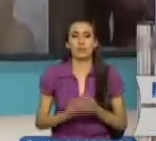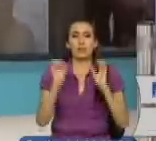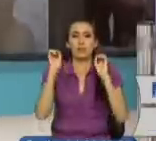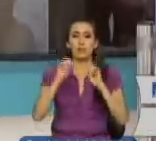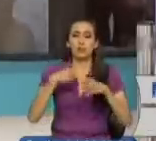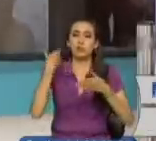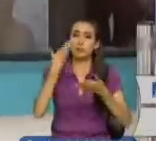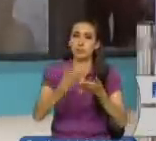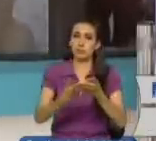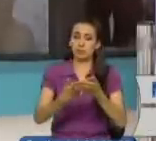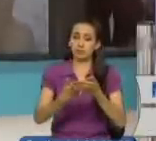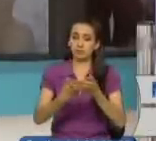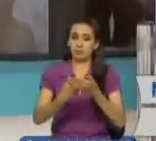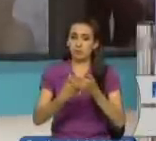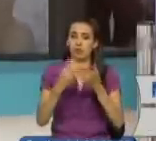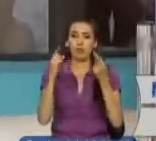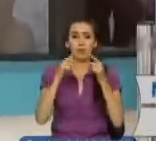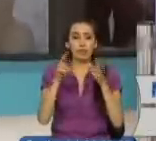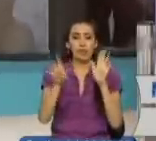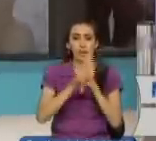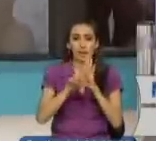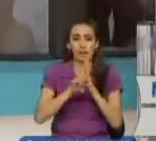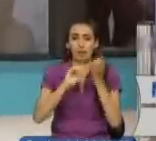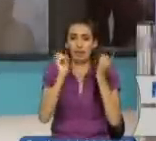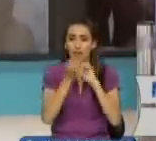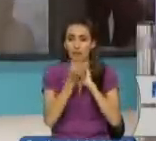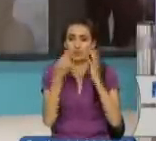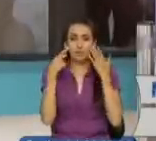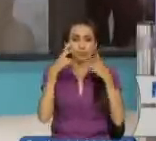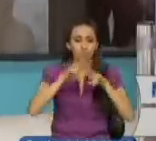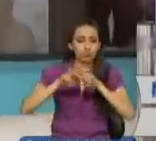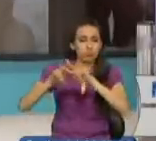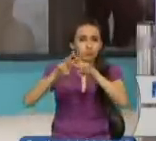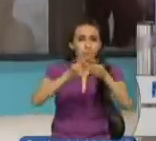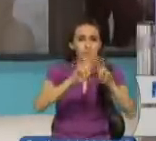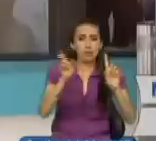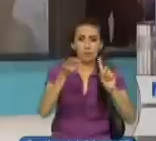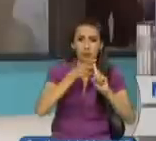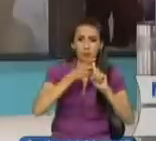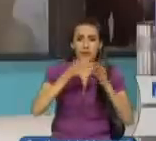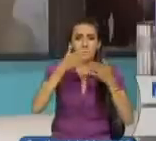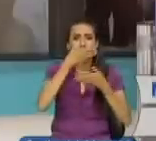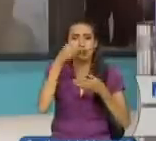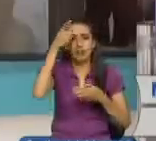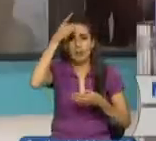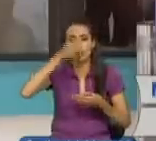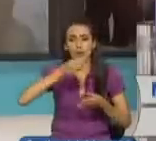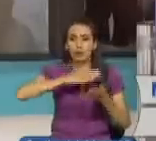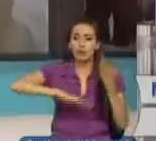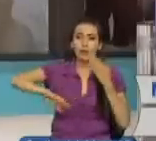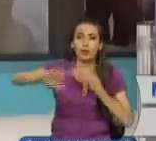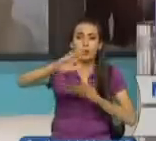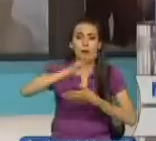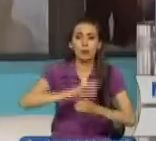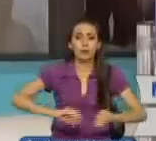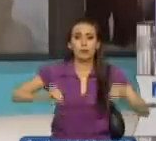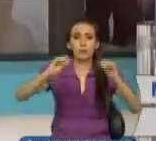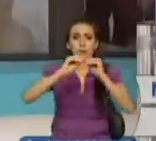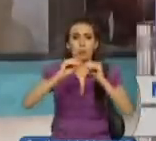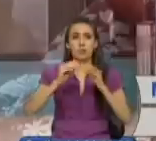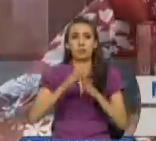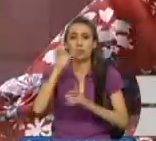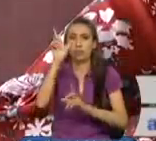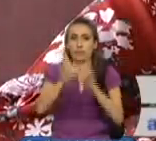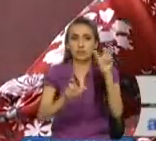llega a esa reforma la vamos a analizar y tomaremos la mejor decisión que vaya En beneficio de las grandes mayorías pueblo